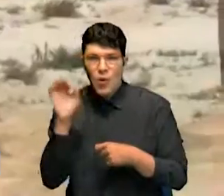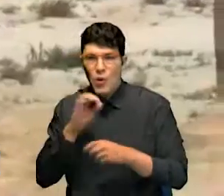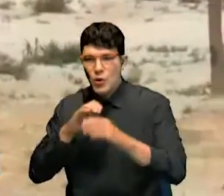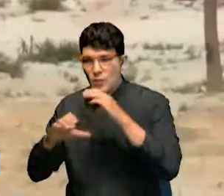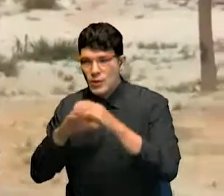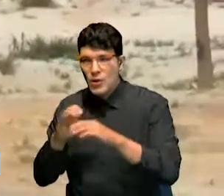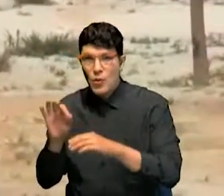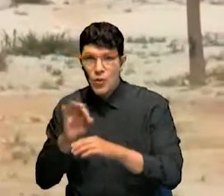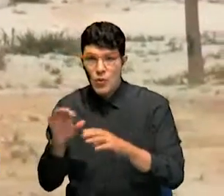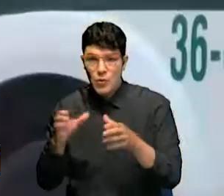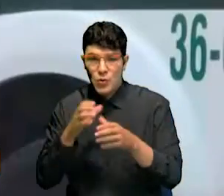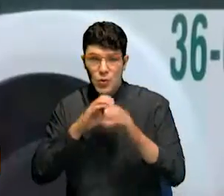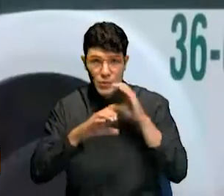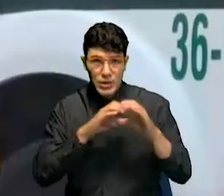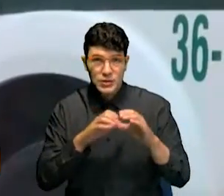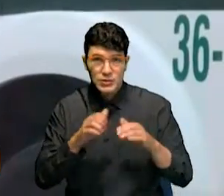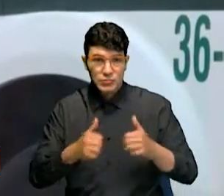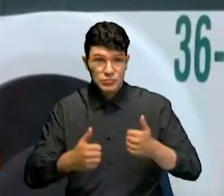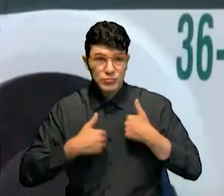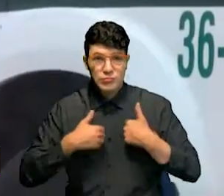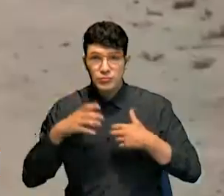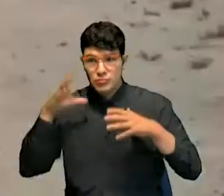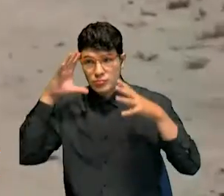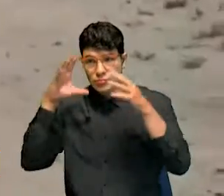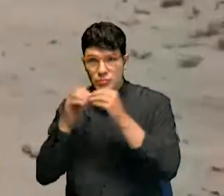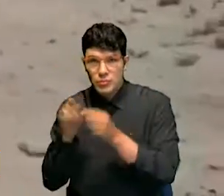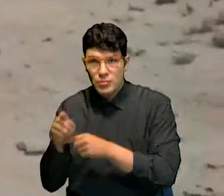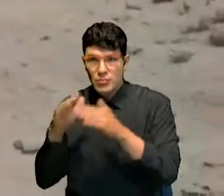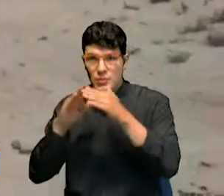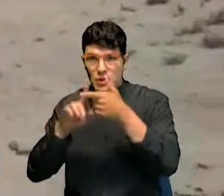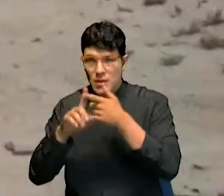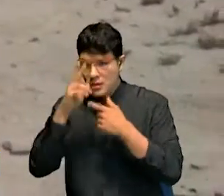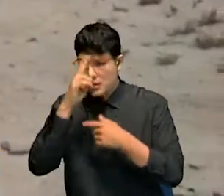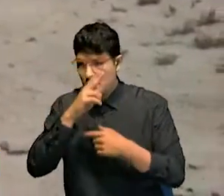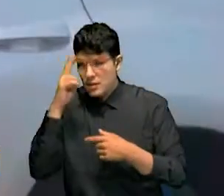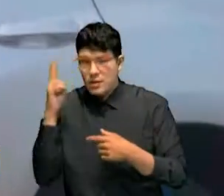y la fuerza pública logrando acuerdos y evitando la complejidad en muchas ocasiones